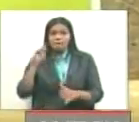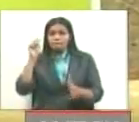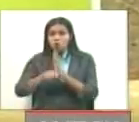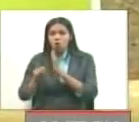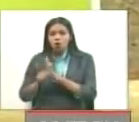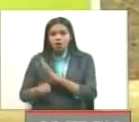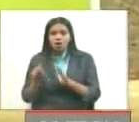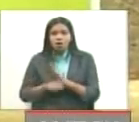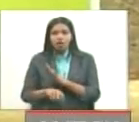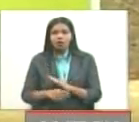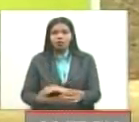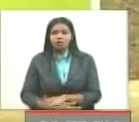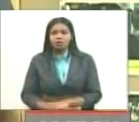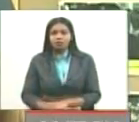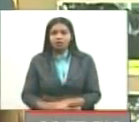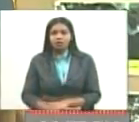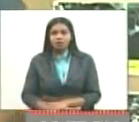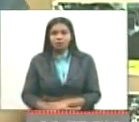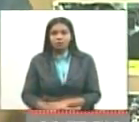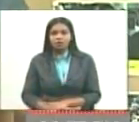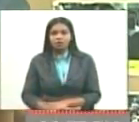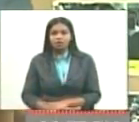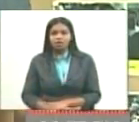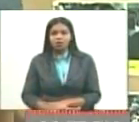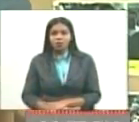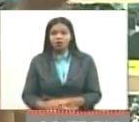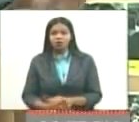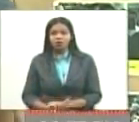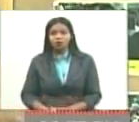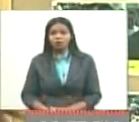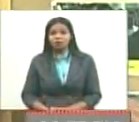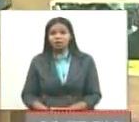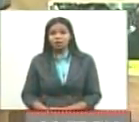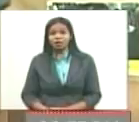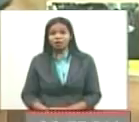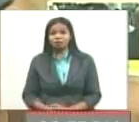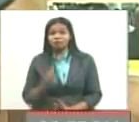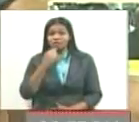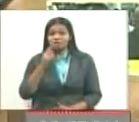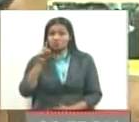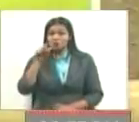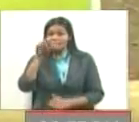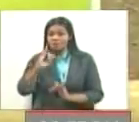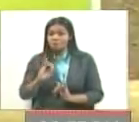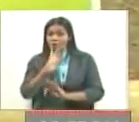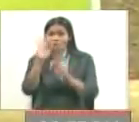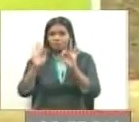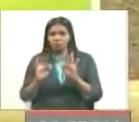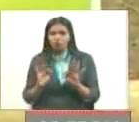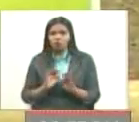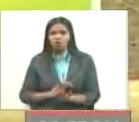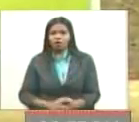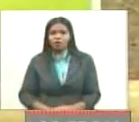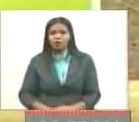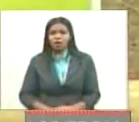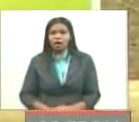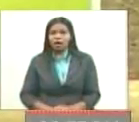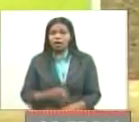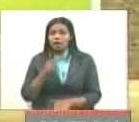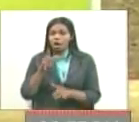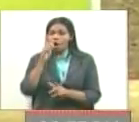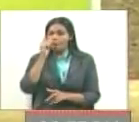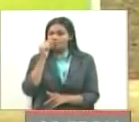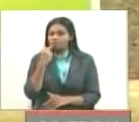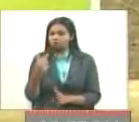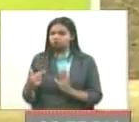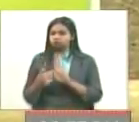la plata. Y después hablan que los monstruos somos nosotros. Este es uno, que allá en San Bernardino llegó muy guapo y se le paró al